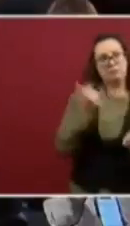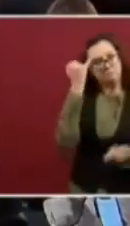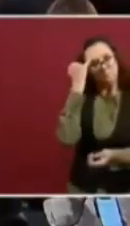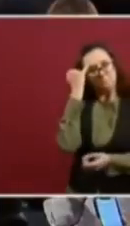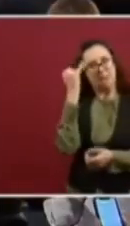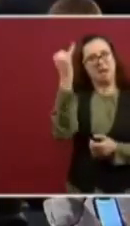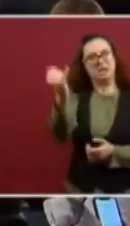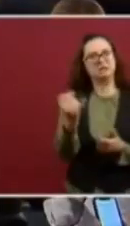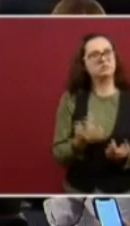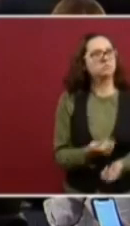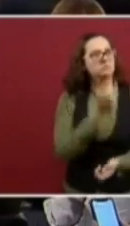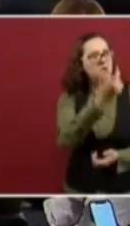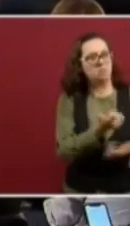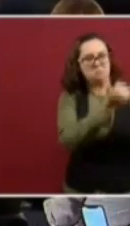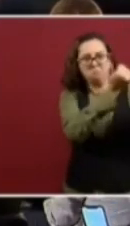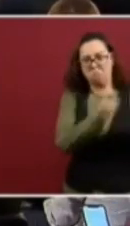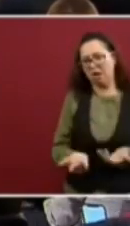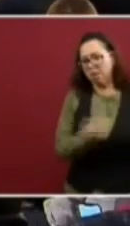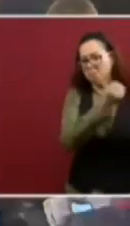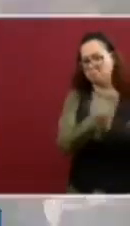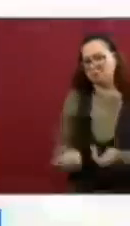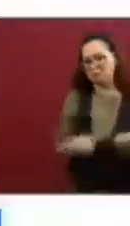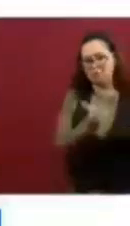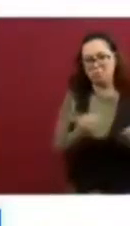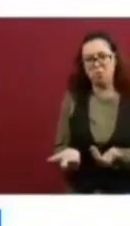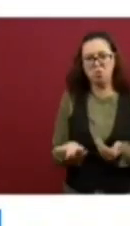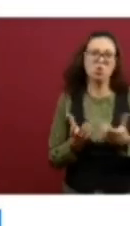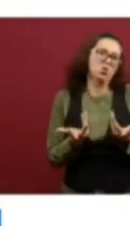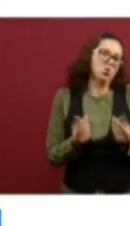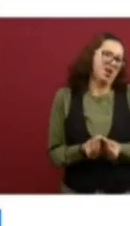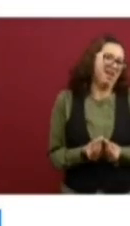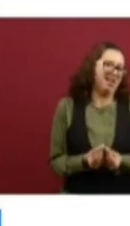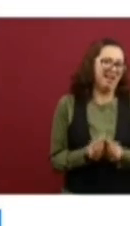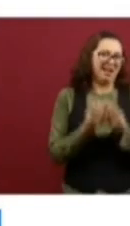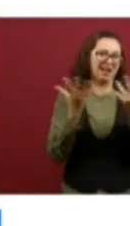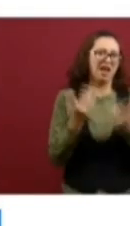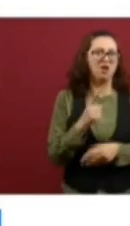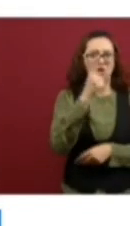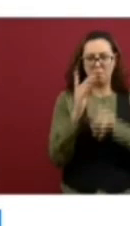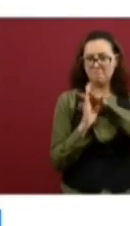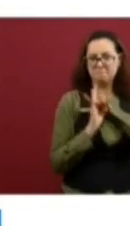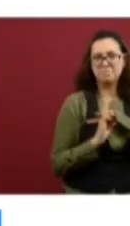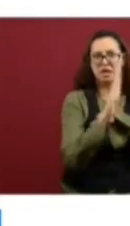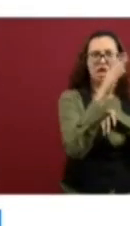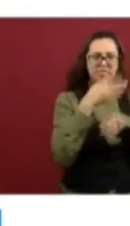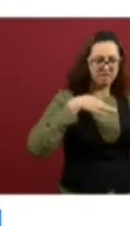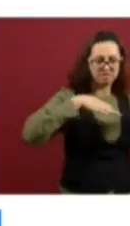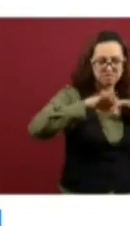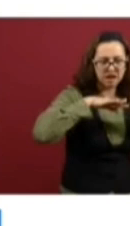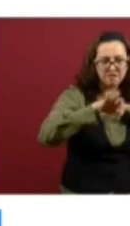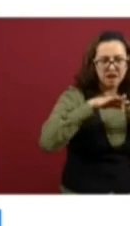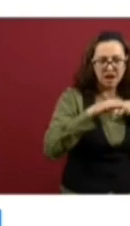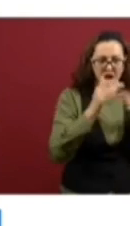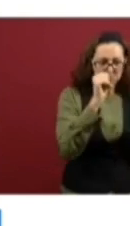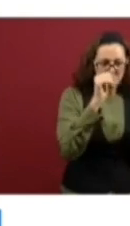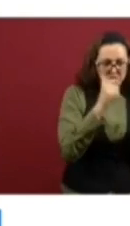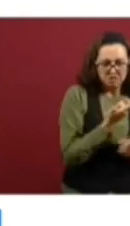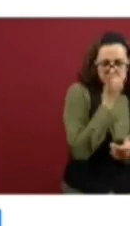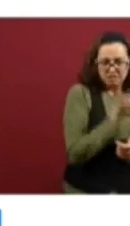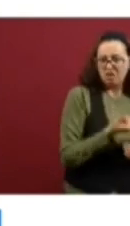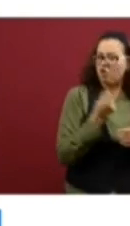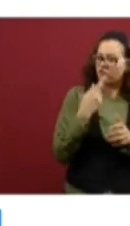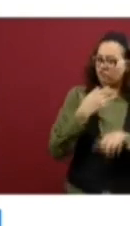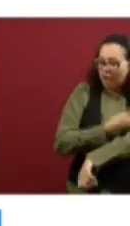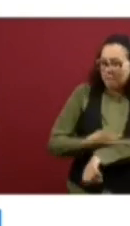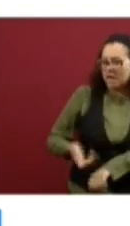que estamos proponiendo obviamente ese es el ahorro de los hogares de los migrantes pero como lo hacemos más productivo como